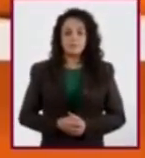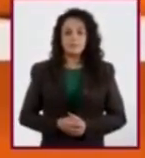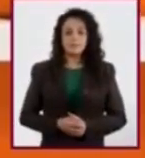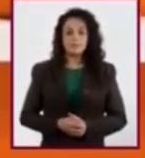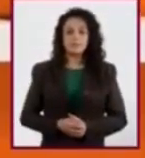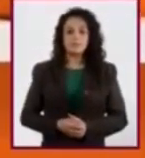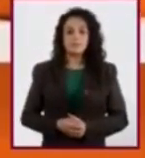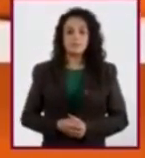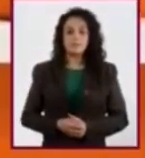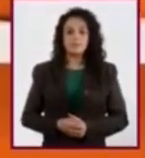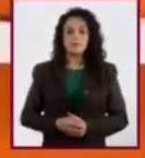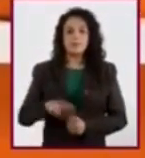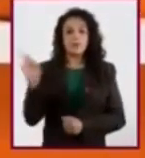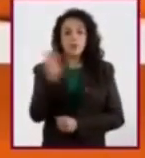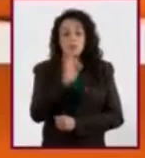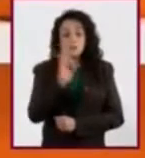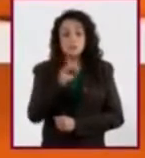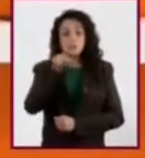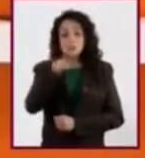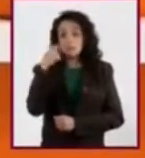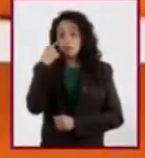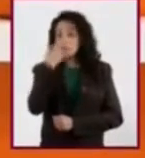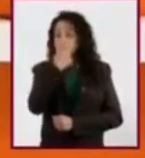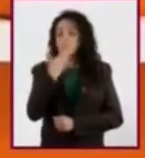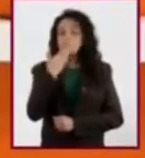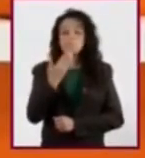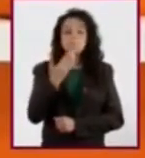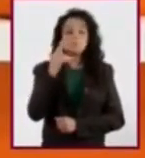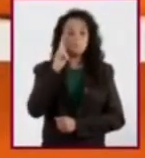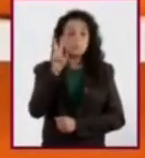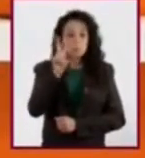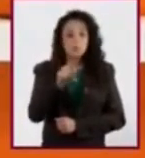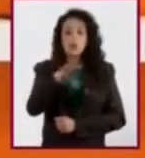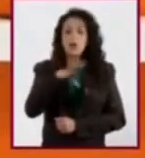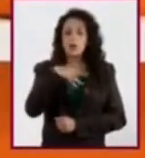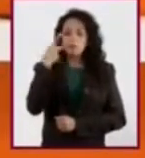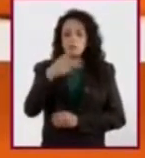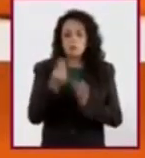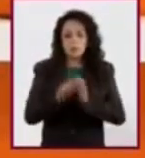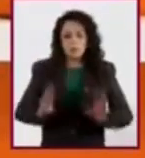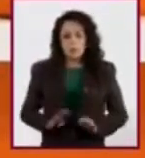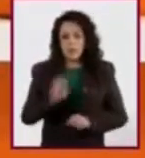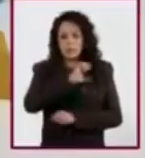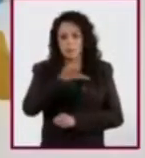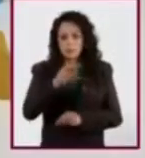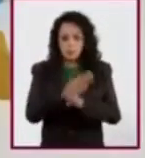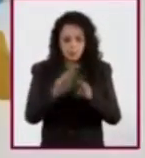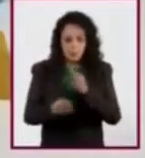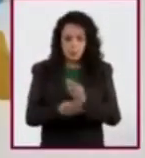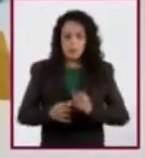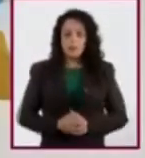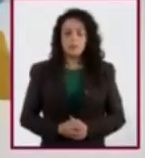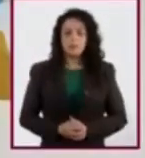Si tienen discapacidad visual, preparen sus hojas layer, punzón y regleta.